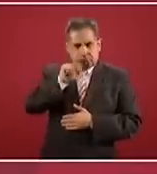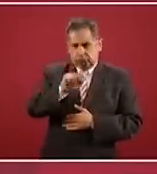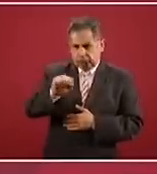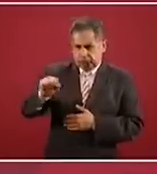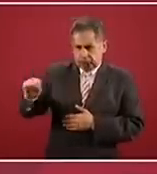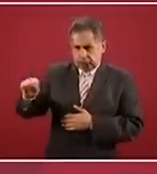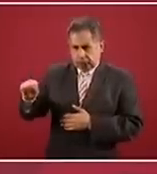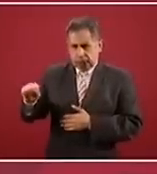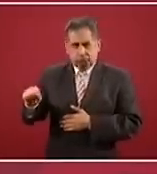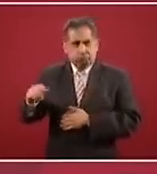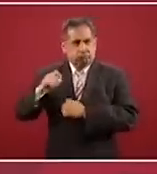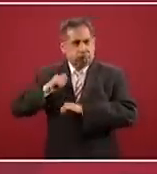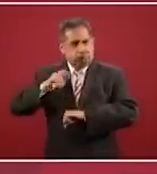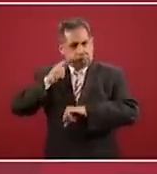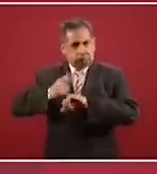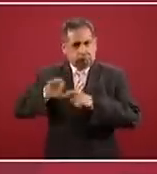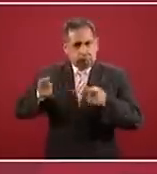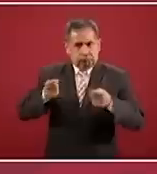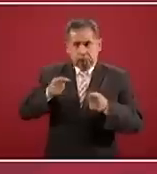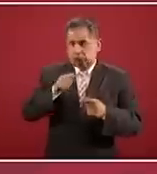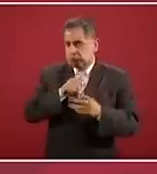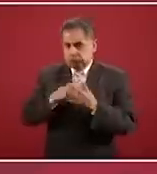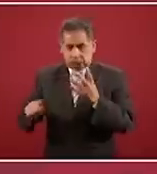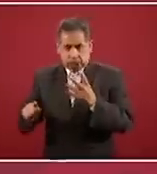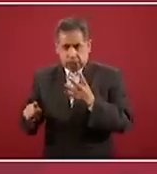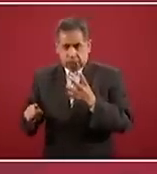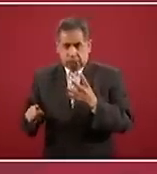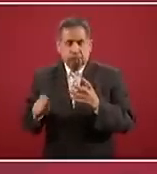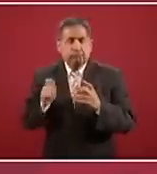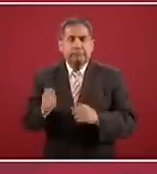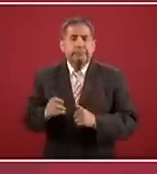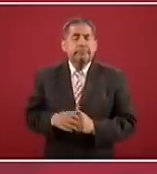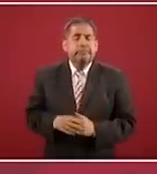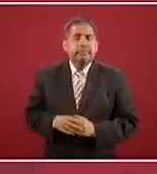muy particular, tanto